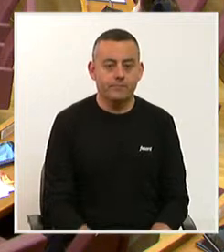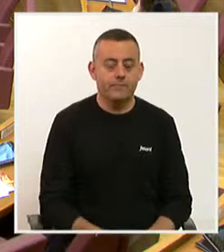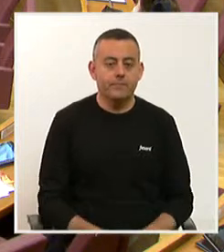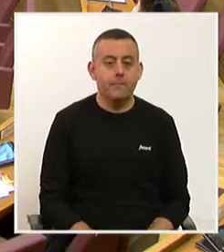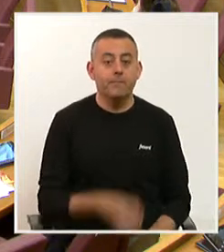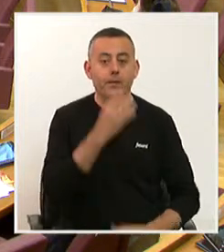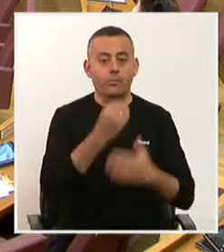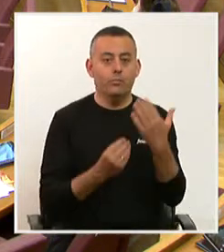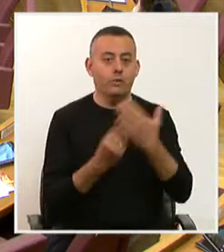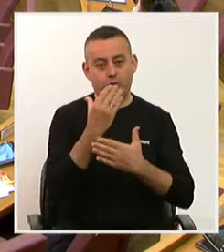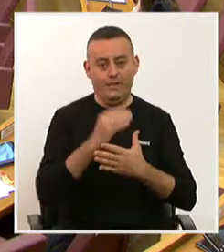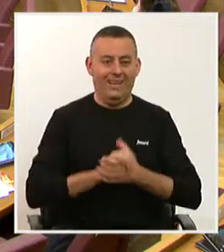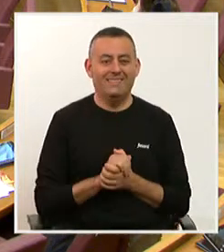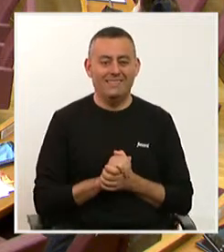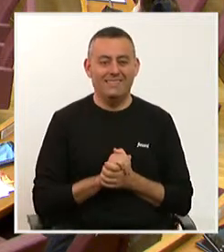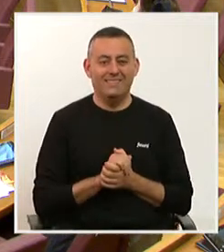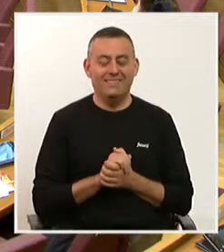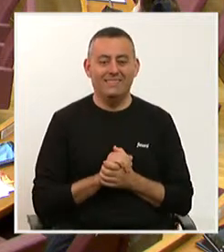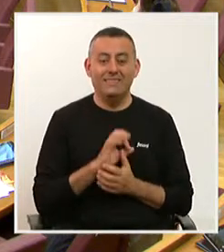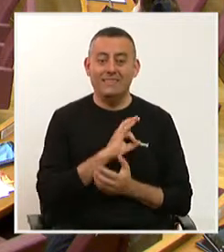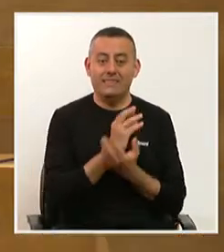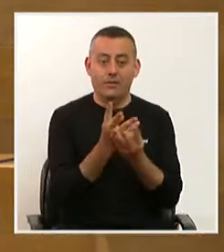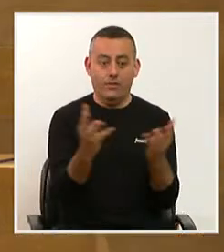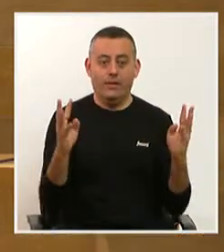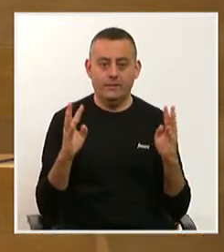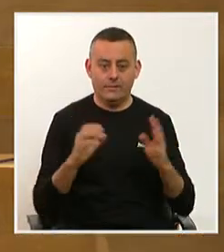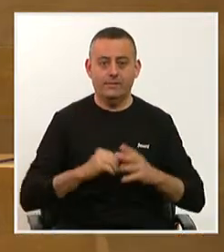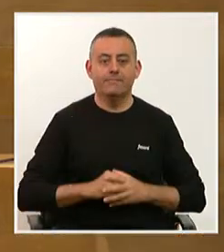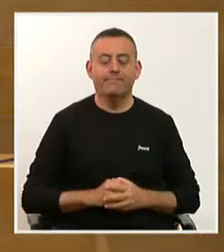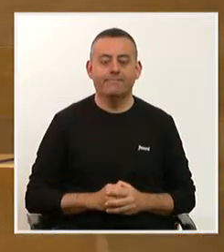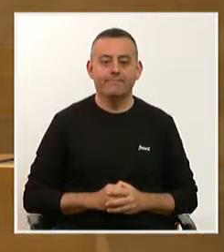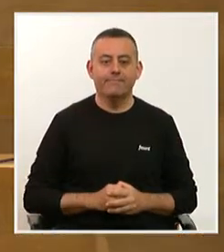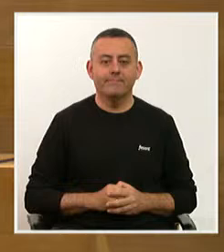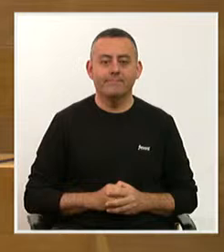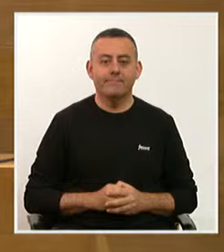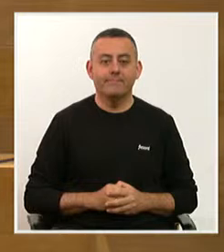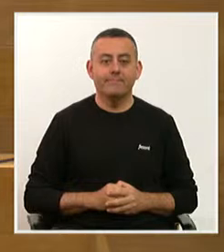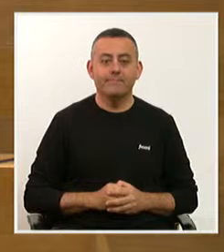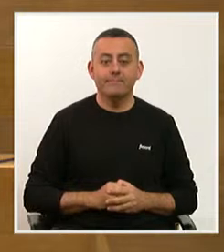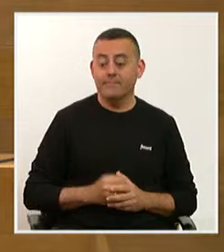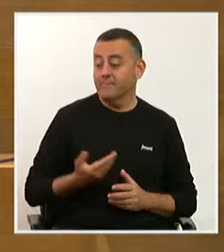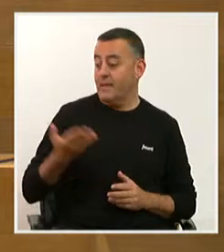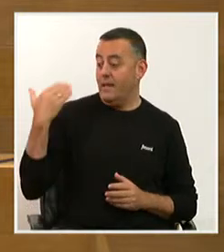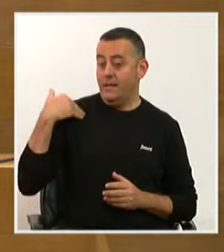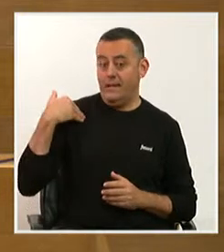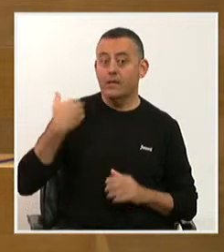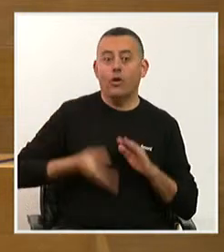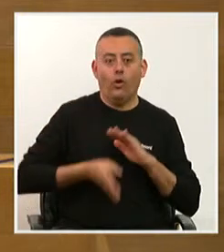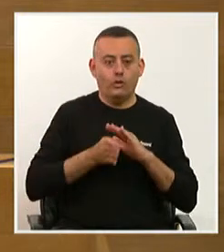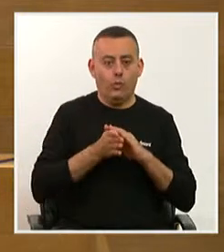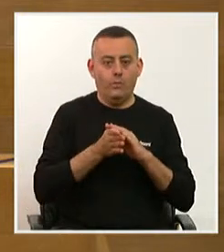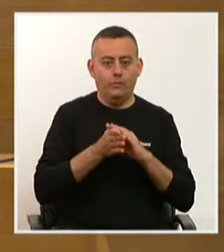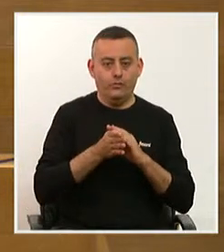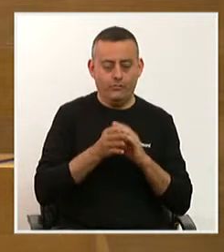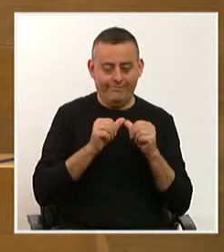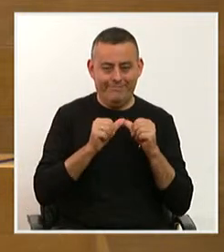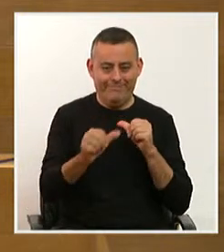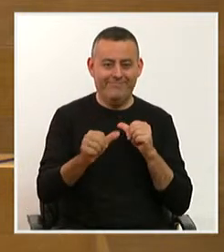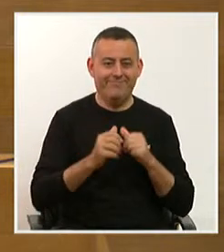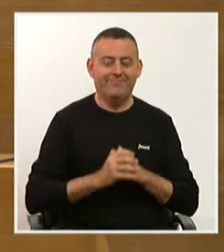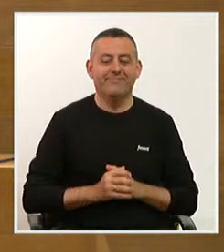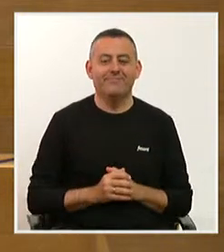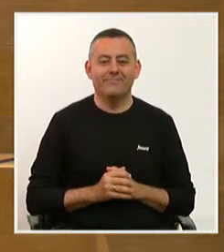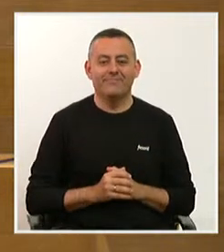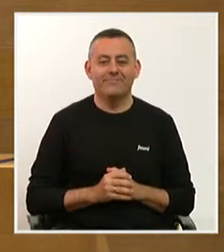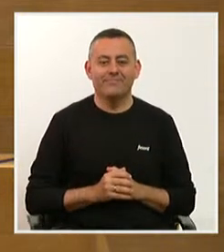Buenos días señorías reanudamos la sesión